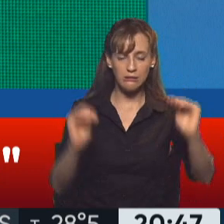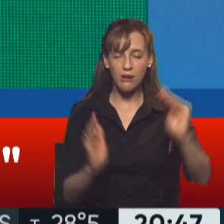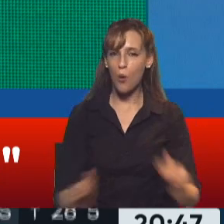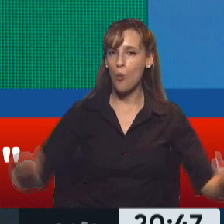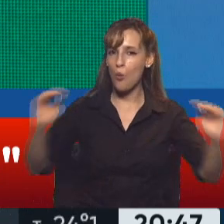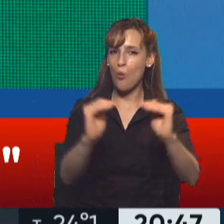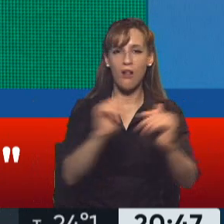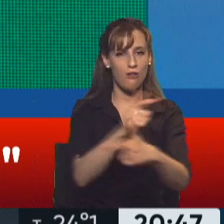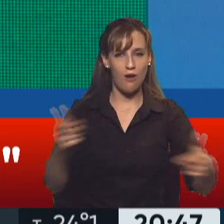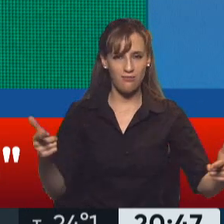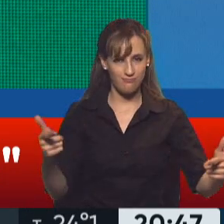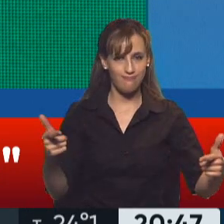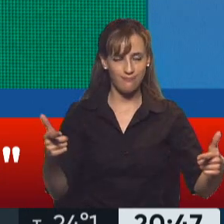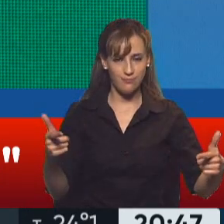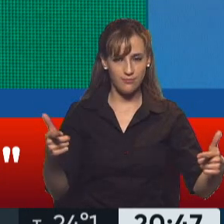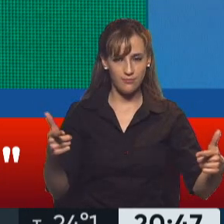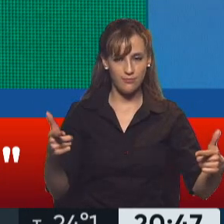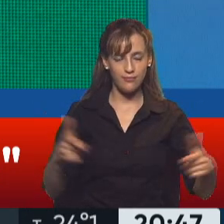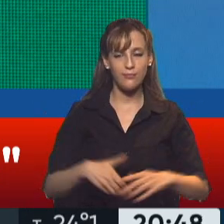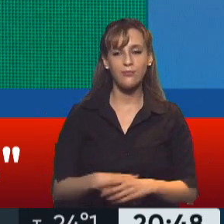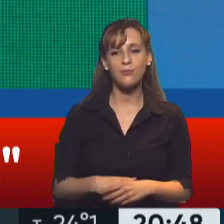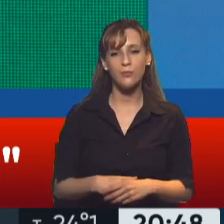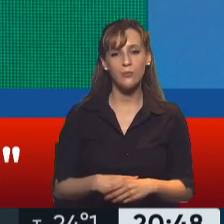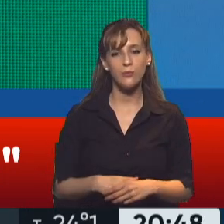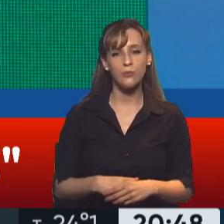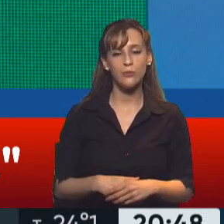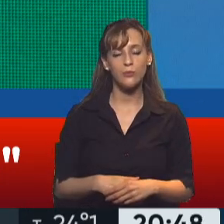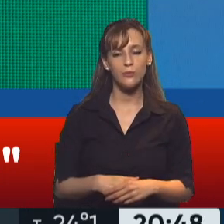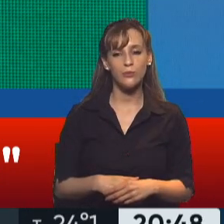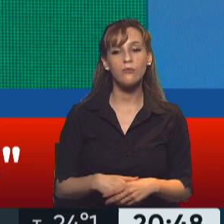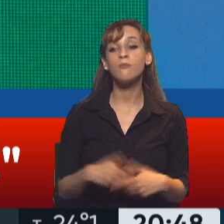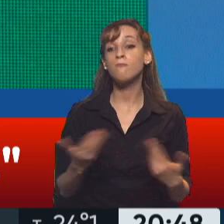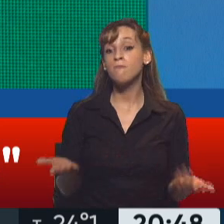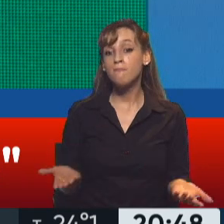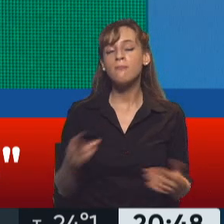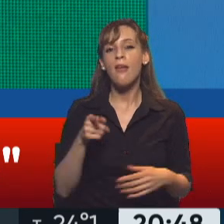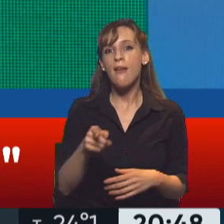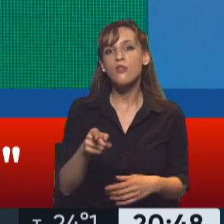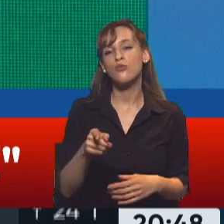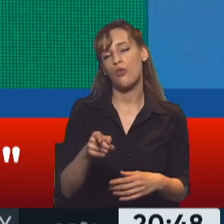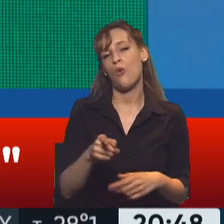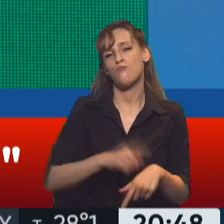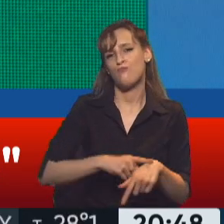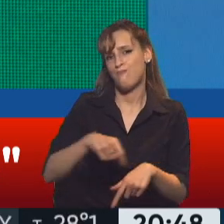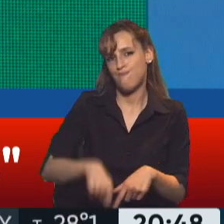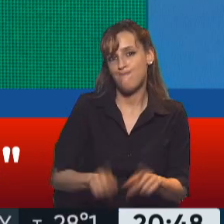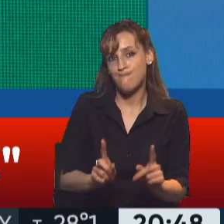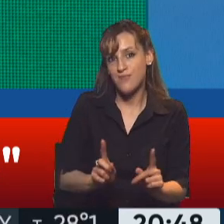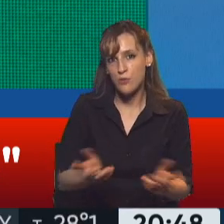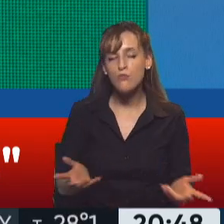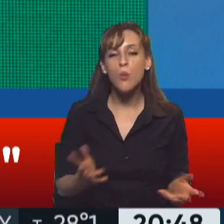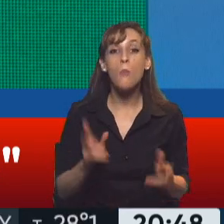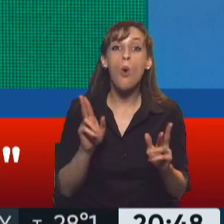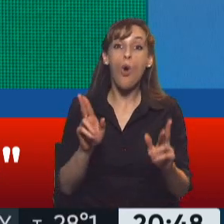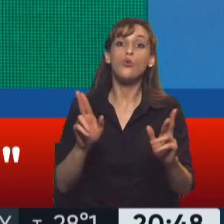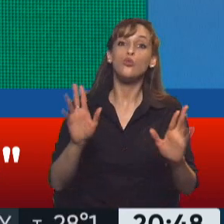que permita entonces concebirse como un nosotros popular, ¿no? Eso es lo que está bastante erosionado. Por suerte, nuestro país